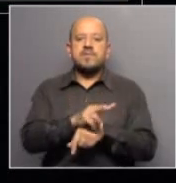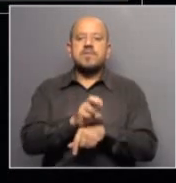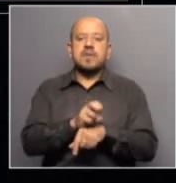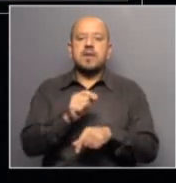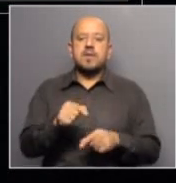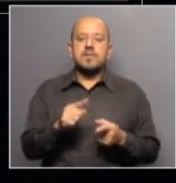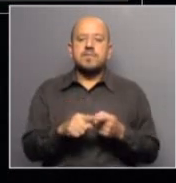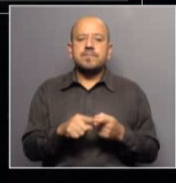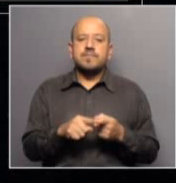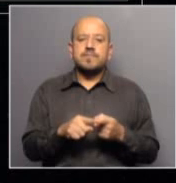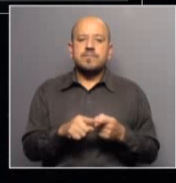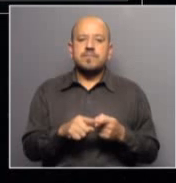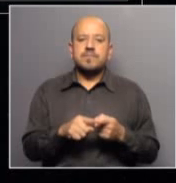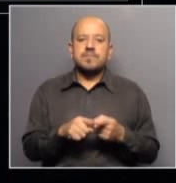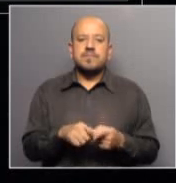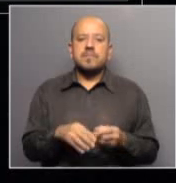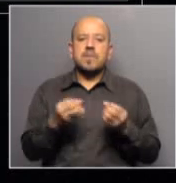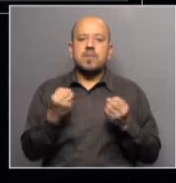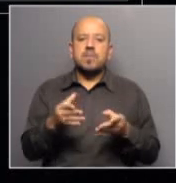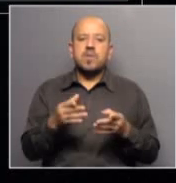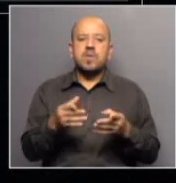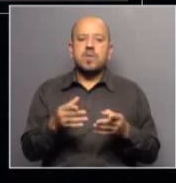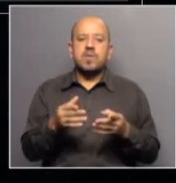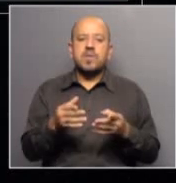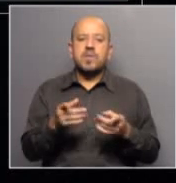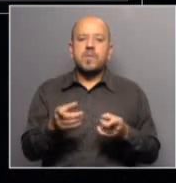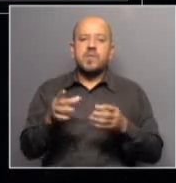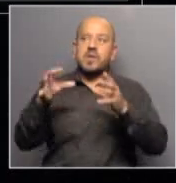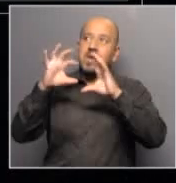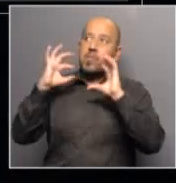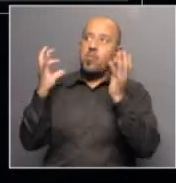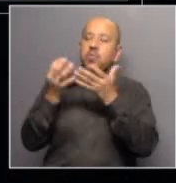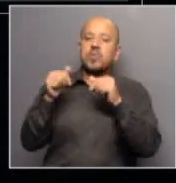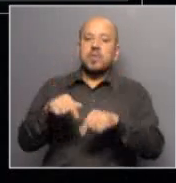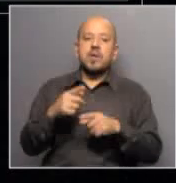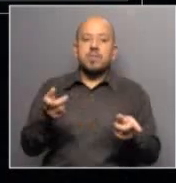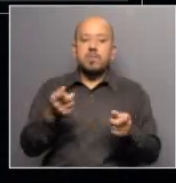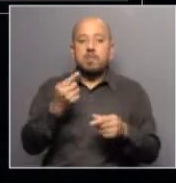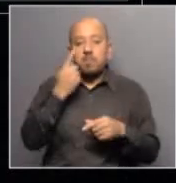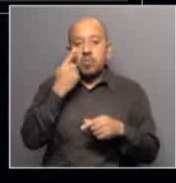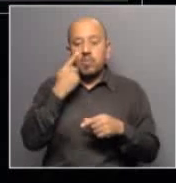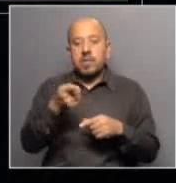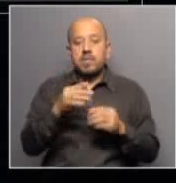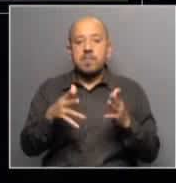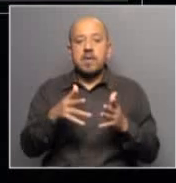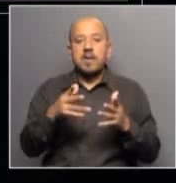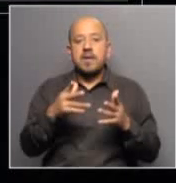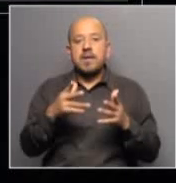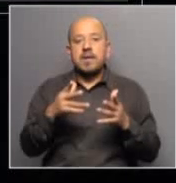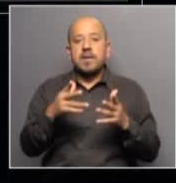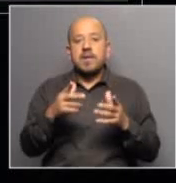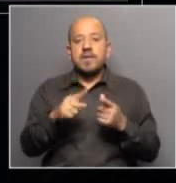fiscalización. ¿Y por qué? Porque el mundo está empezando a probar cuáles son los mejores mecanismos para fiscalizar.